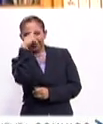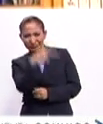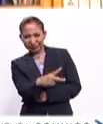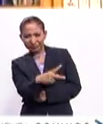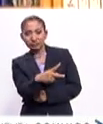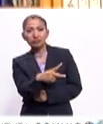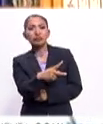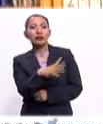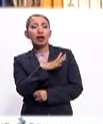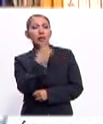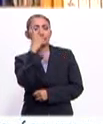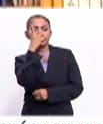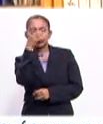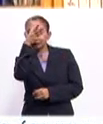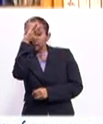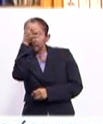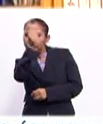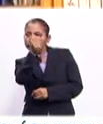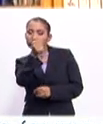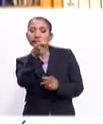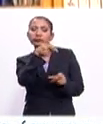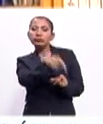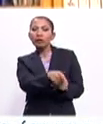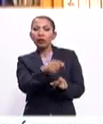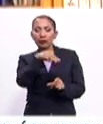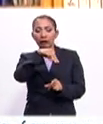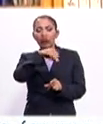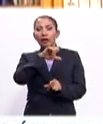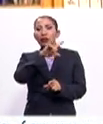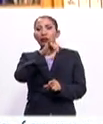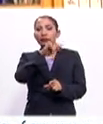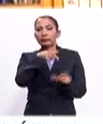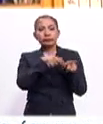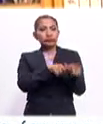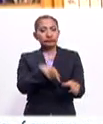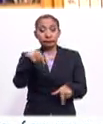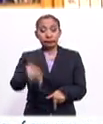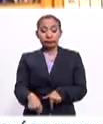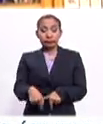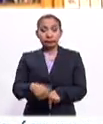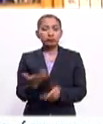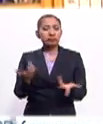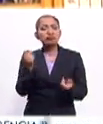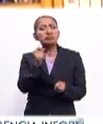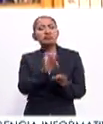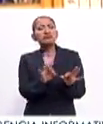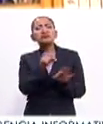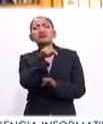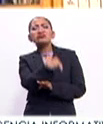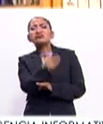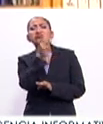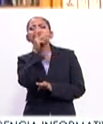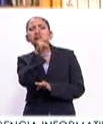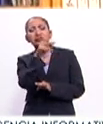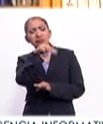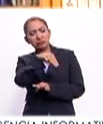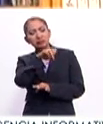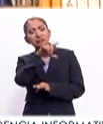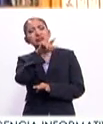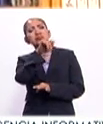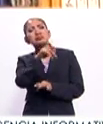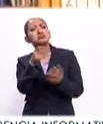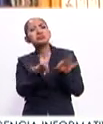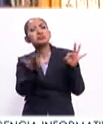culinaria, pero hay un concepto que es el concepto de la milpa que ha permanecido solamente aquí. ¿Cuál es la importancia que tiene la milpa